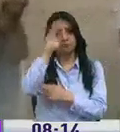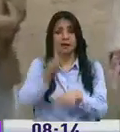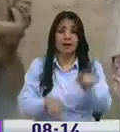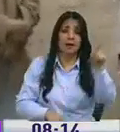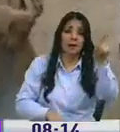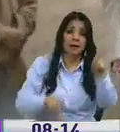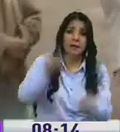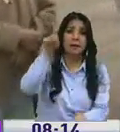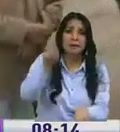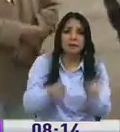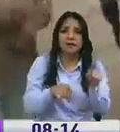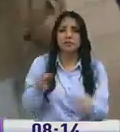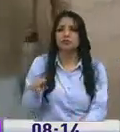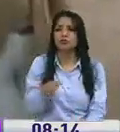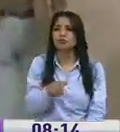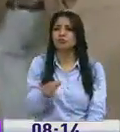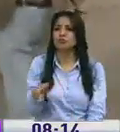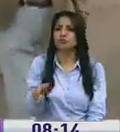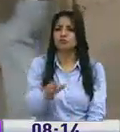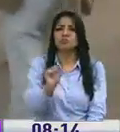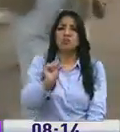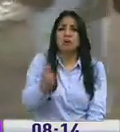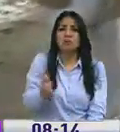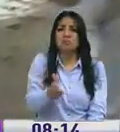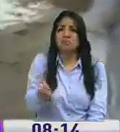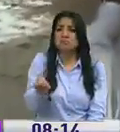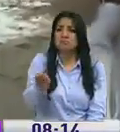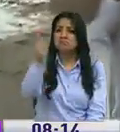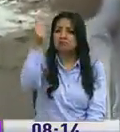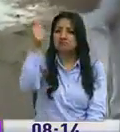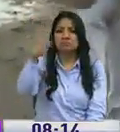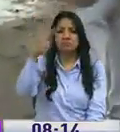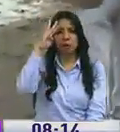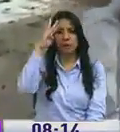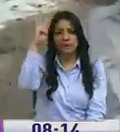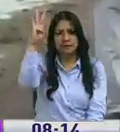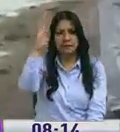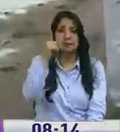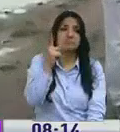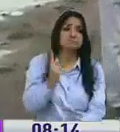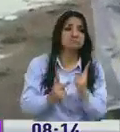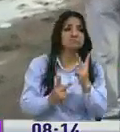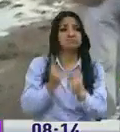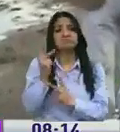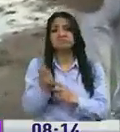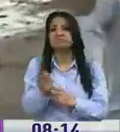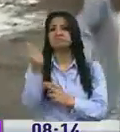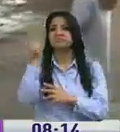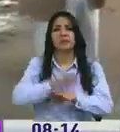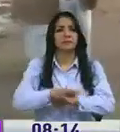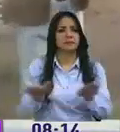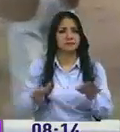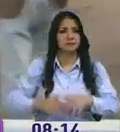existe una a una visita de la policía